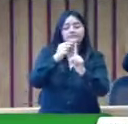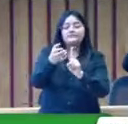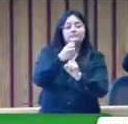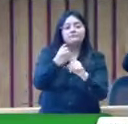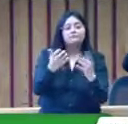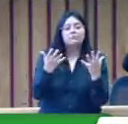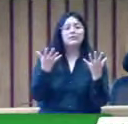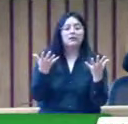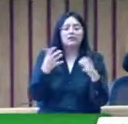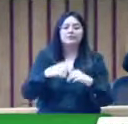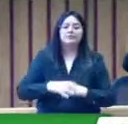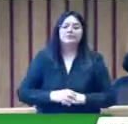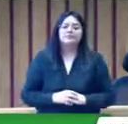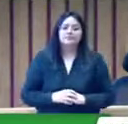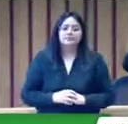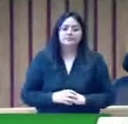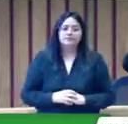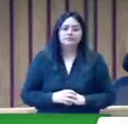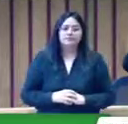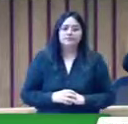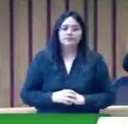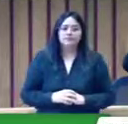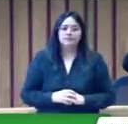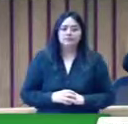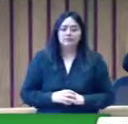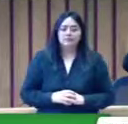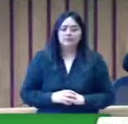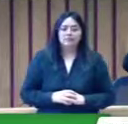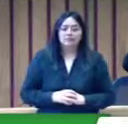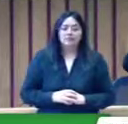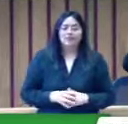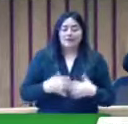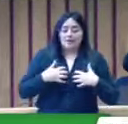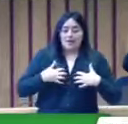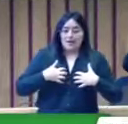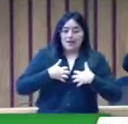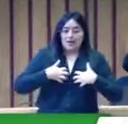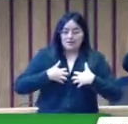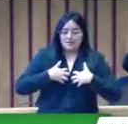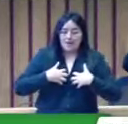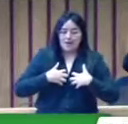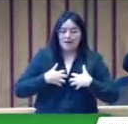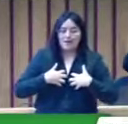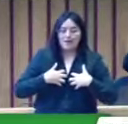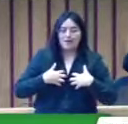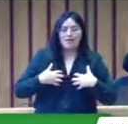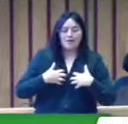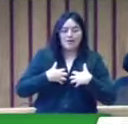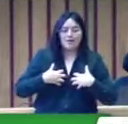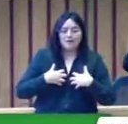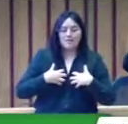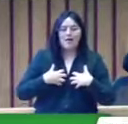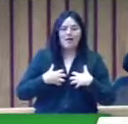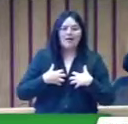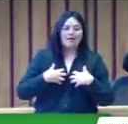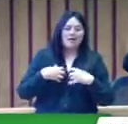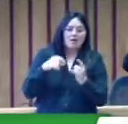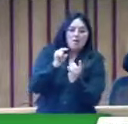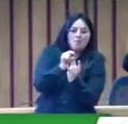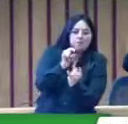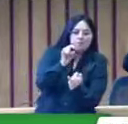la exportación de 60 hipopótamos de ese sector de